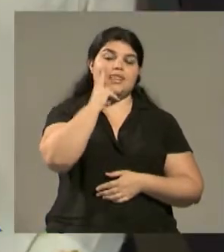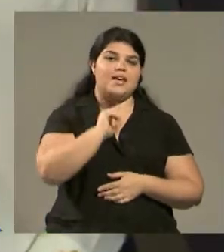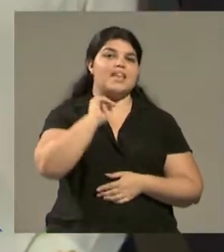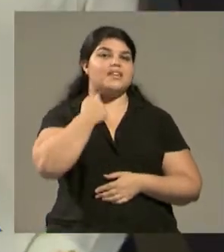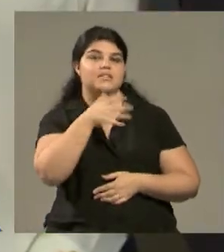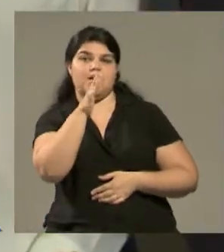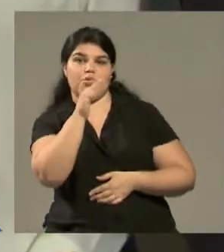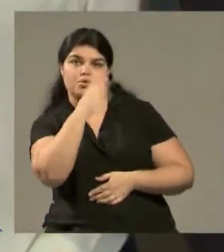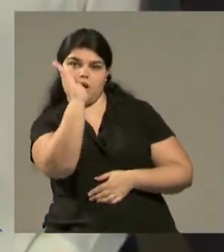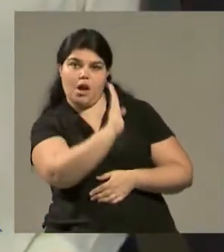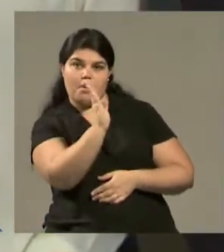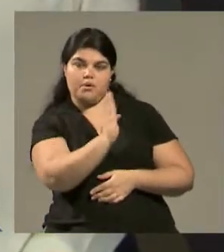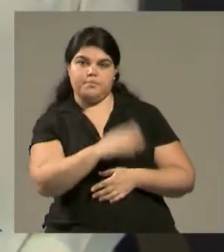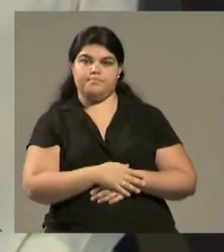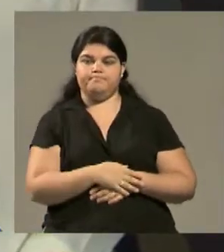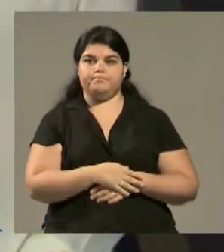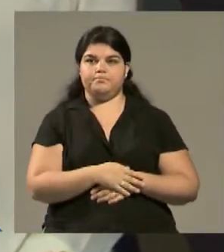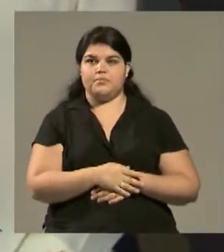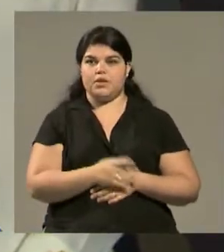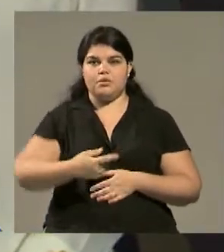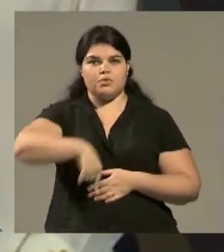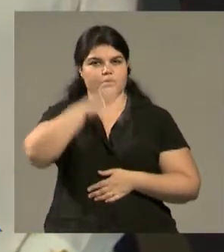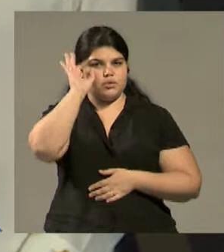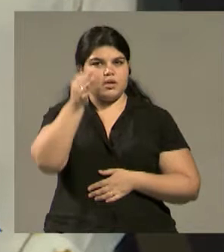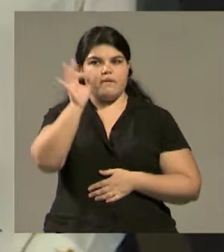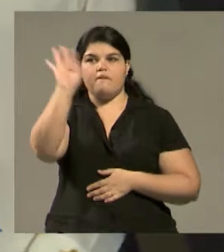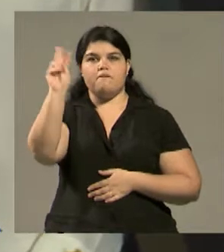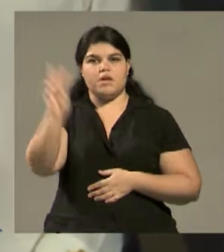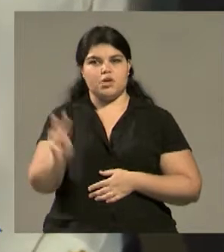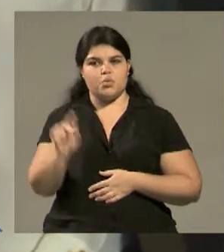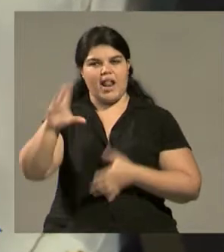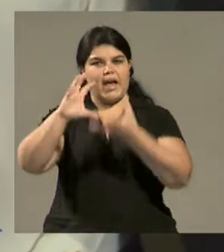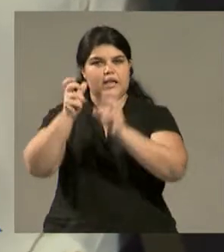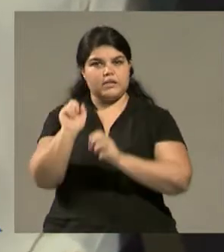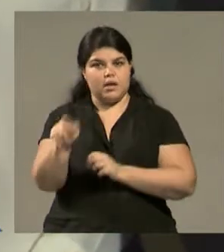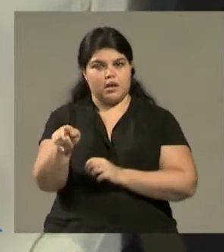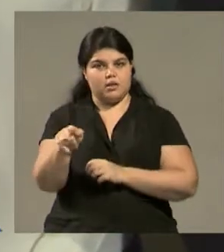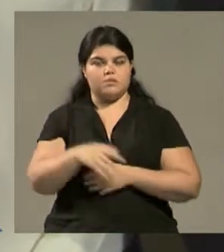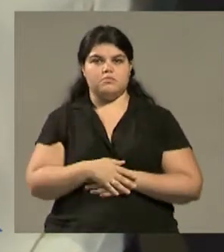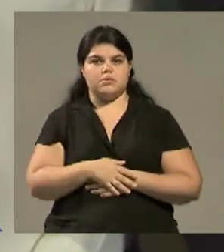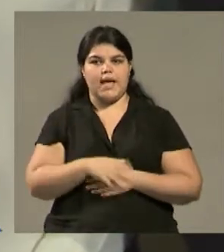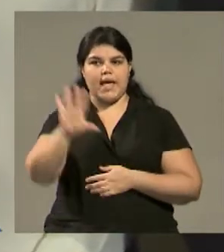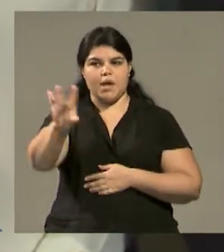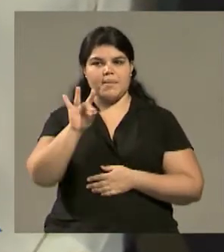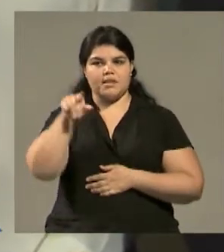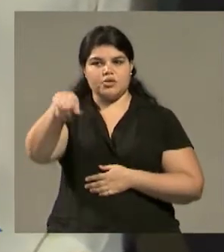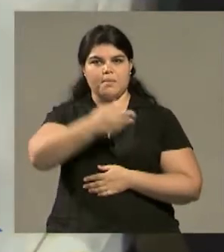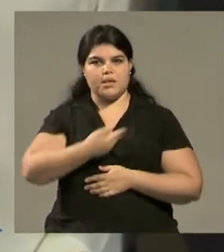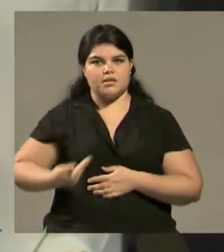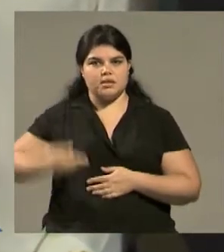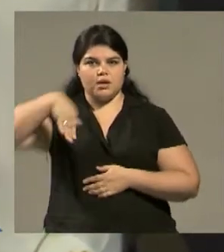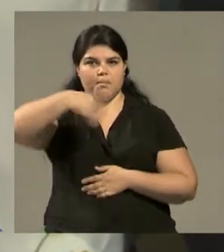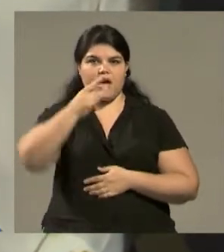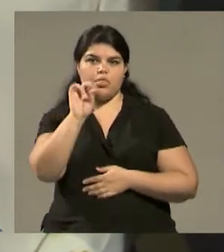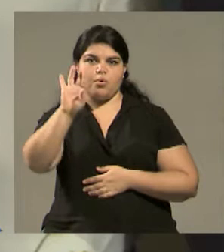la actual situación en Venezuela, el Perú ha decidido expresar con respecto a la invitación al presidente Nicolás